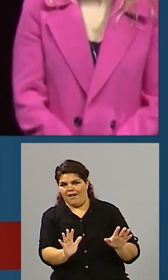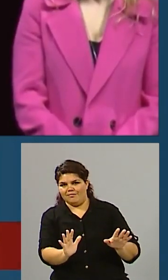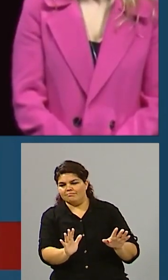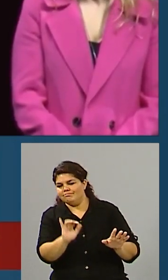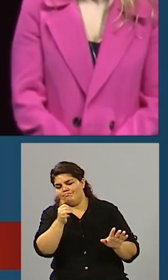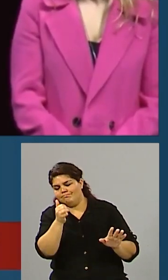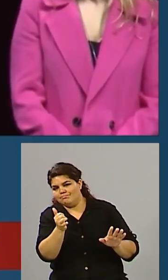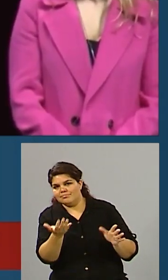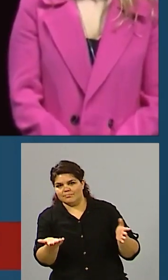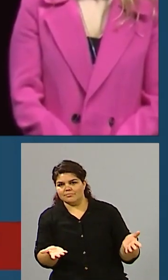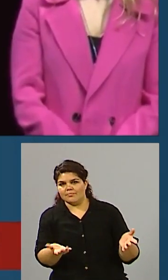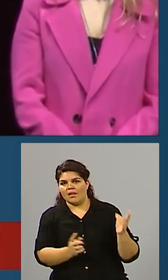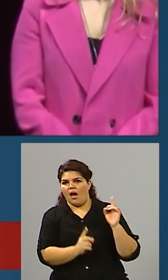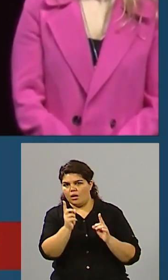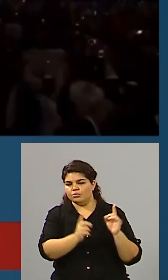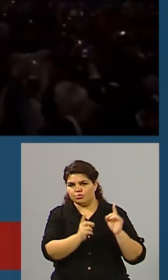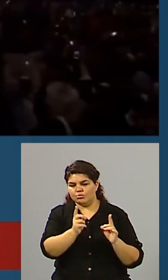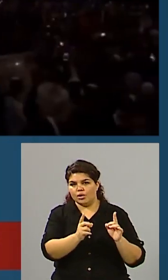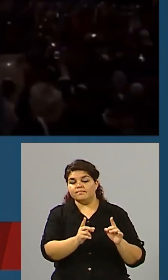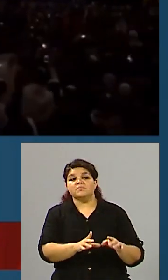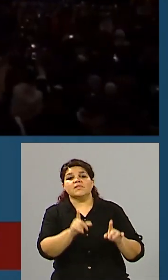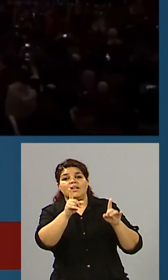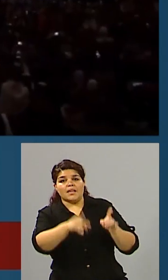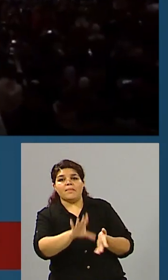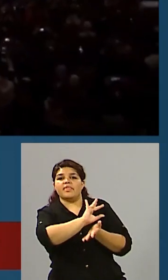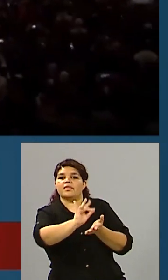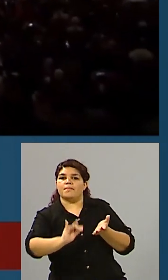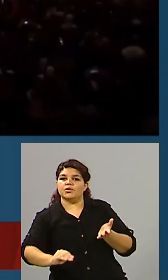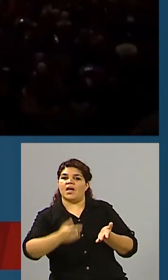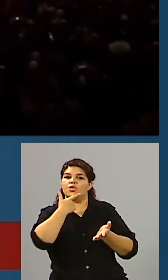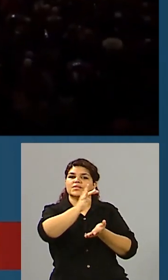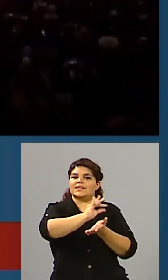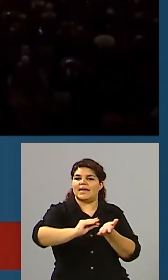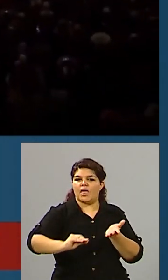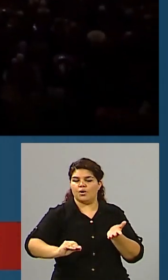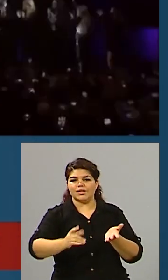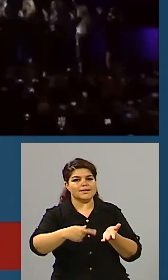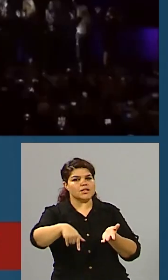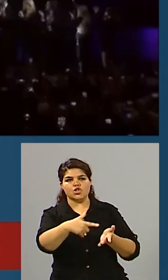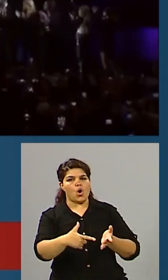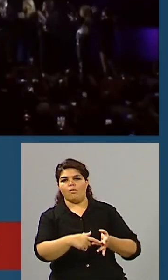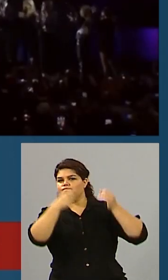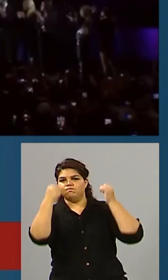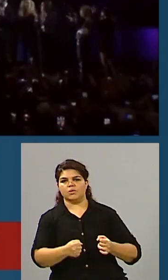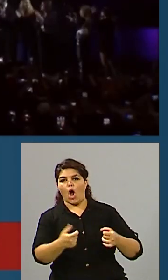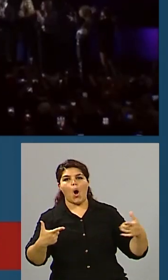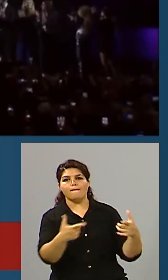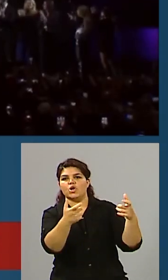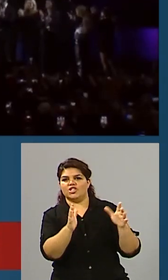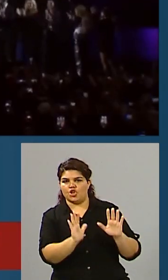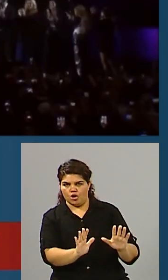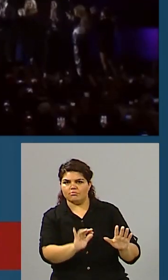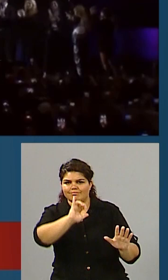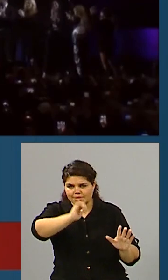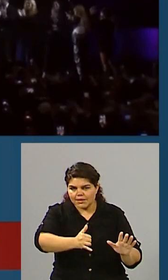Obviamente que va a haber distintos diputados o senadores que se van a negar esta posición, pero también pensemos que